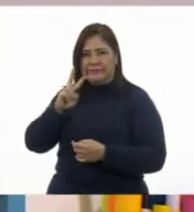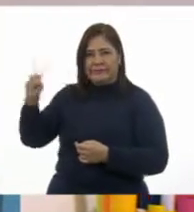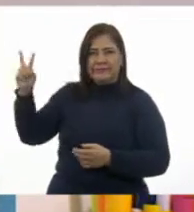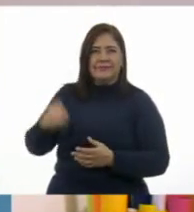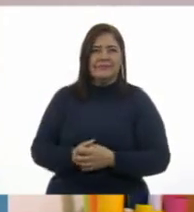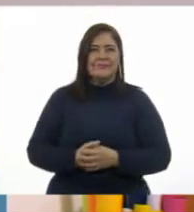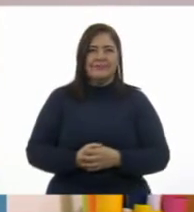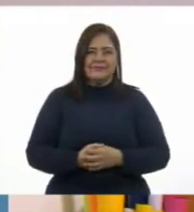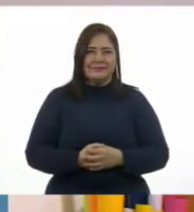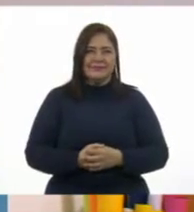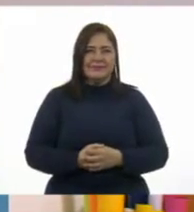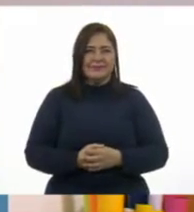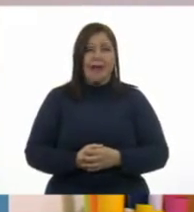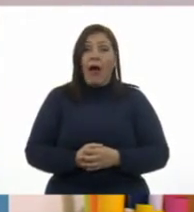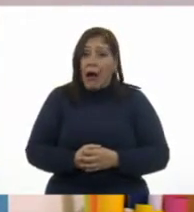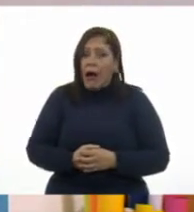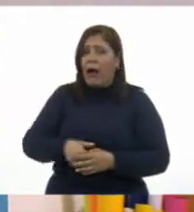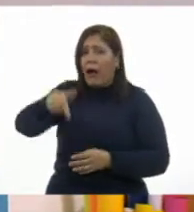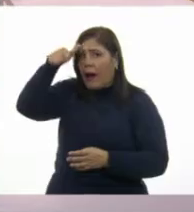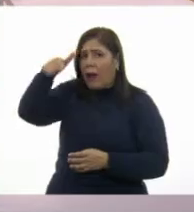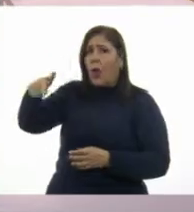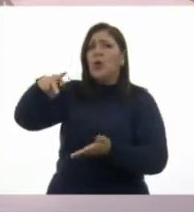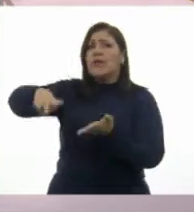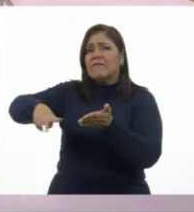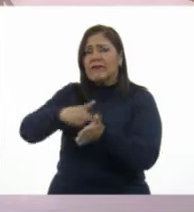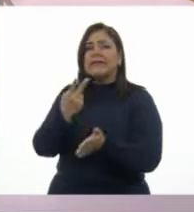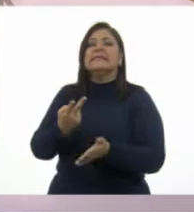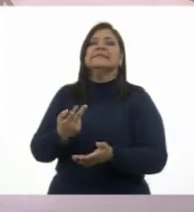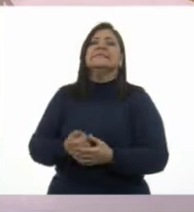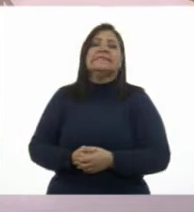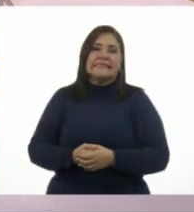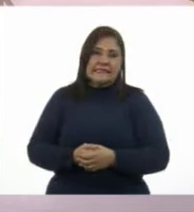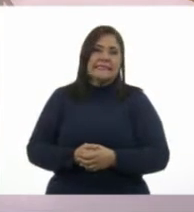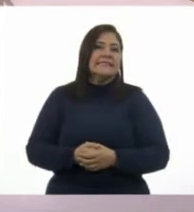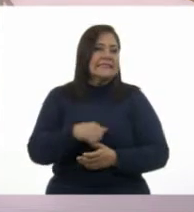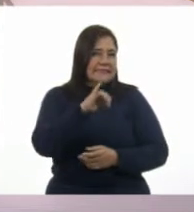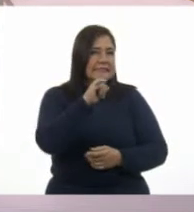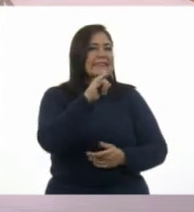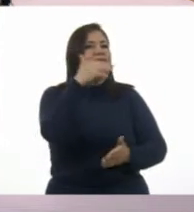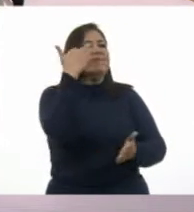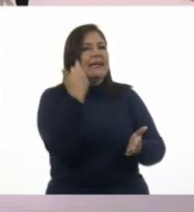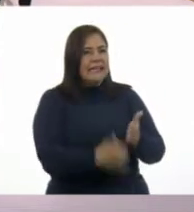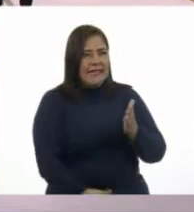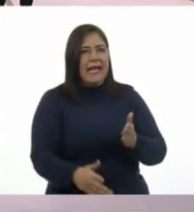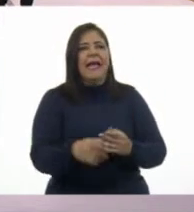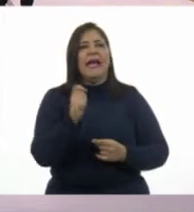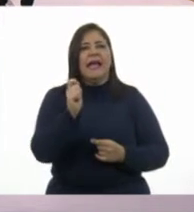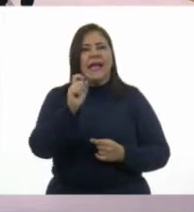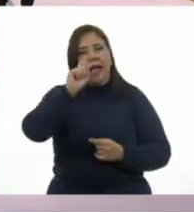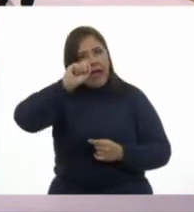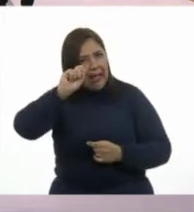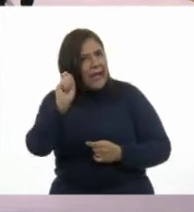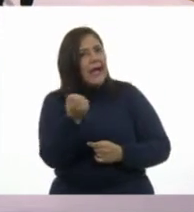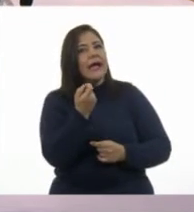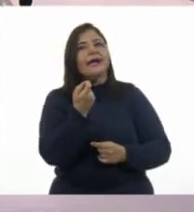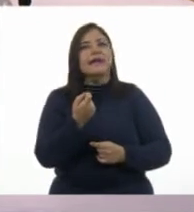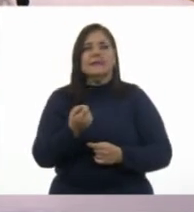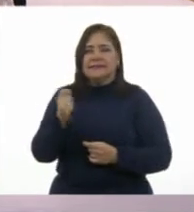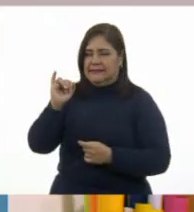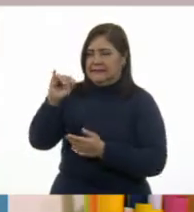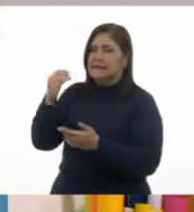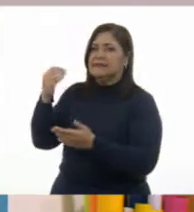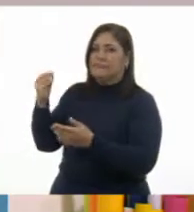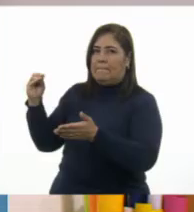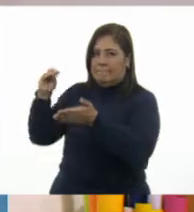Xchahuc. Otra vez, Pepe. Mira. Le volvió a faltar sí. La glotal. Aquí le vamos a poner la